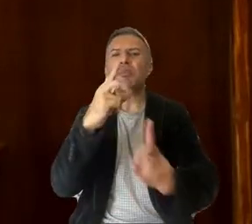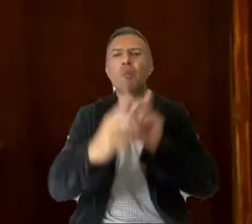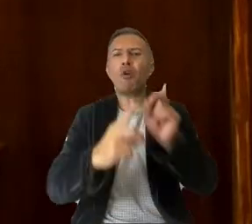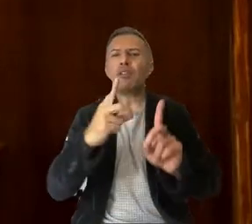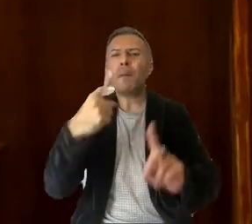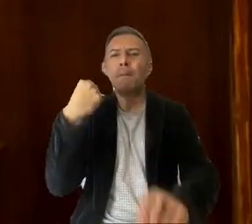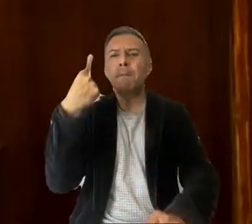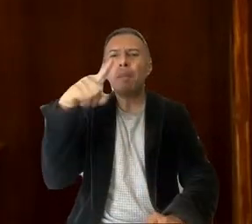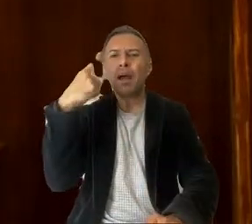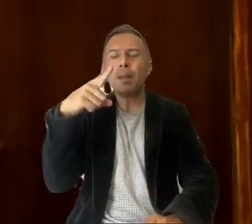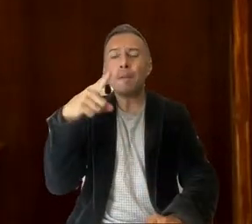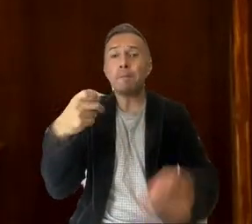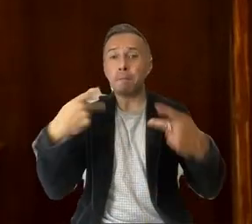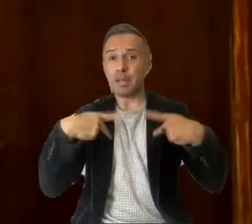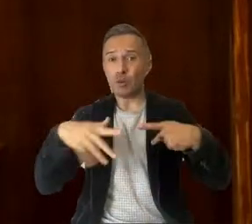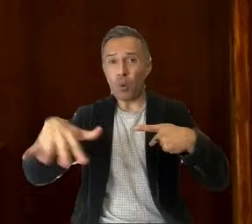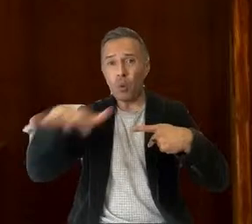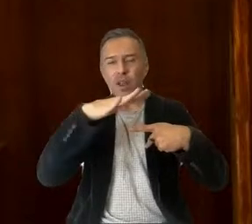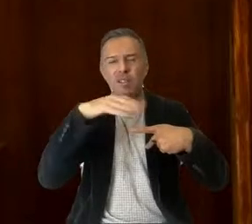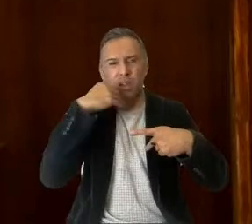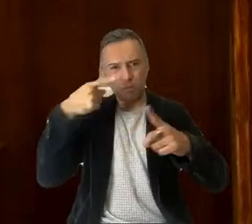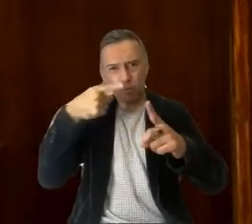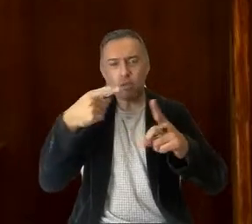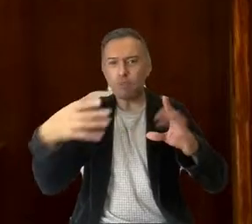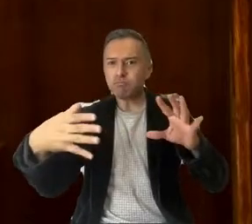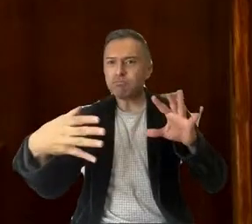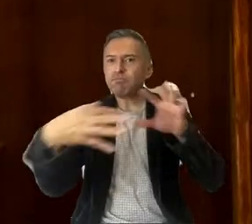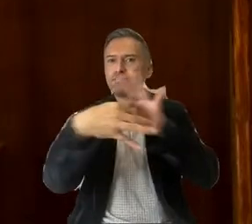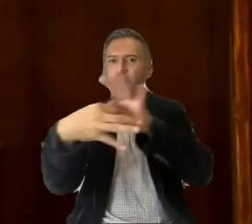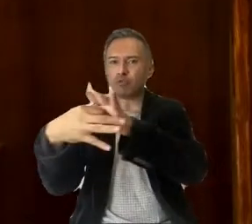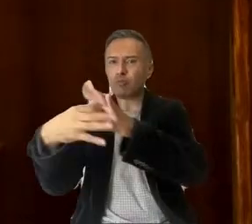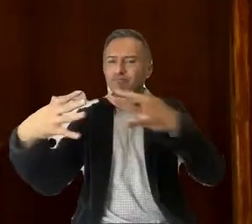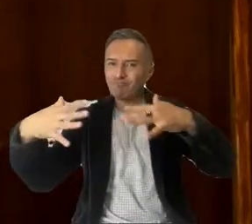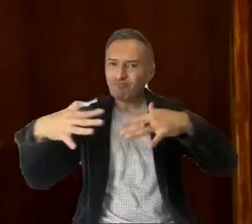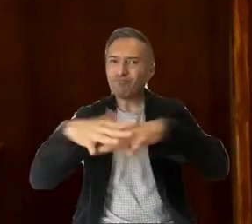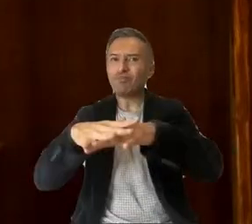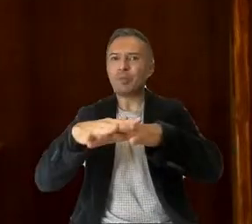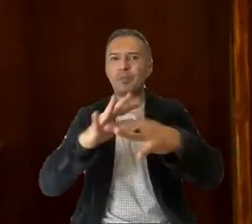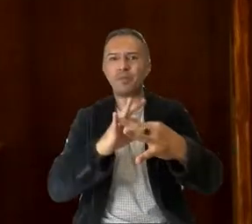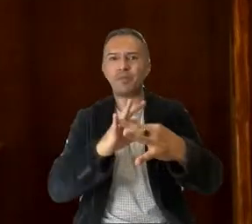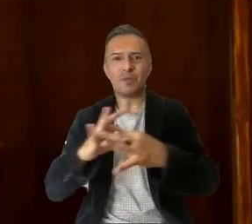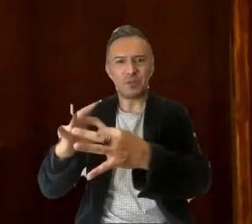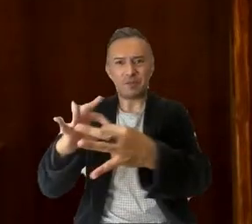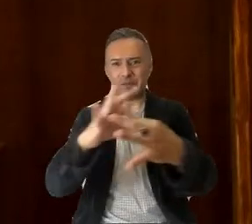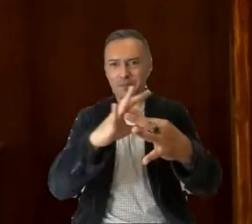por la reconstrucción del tejido social. Dignifiquemos el deporte.